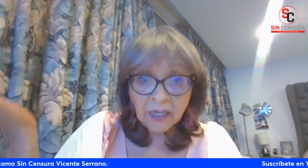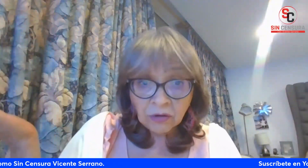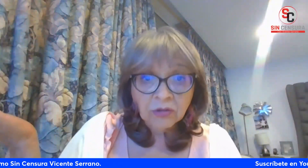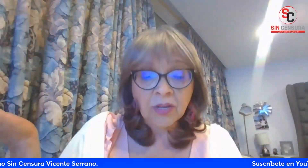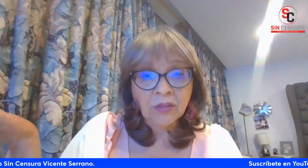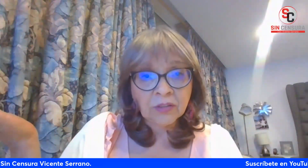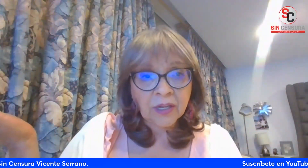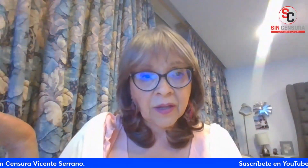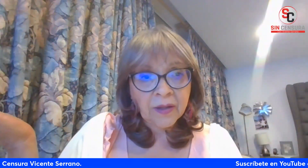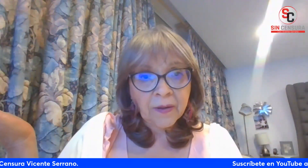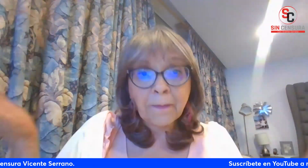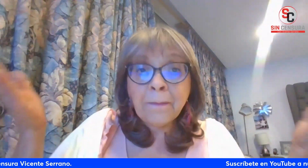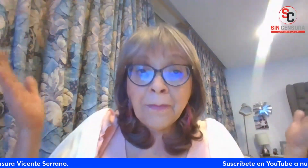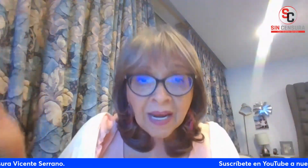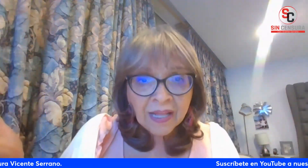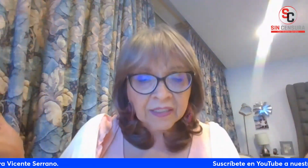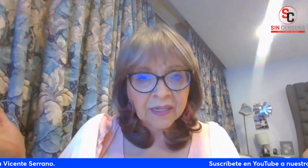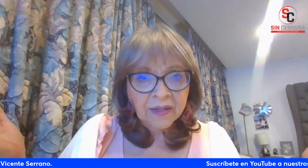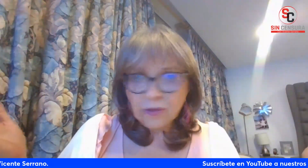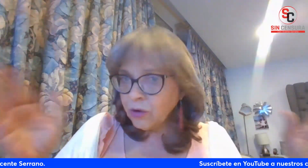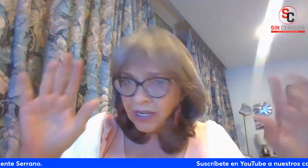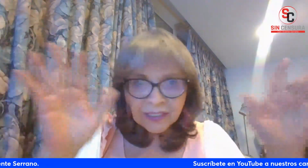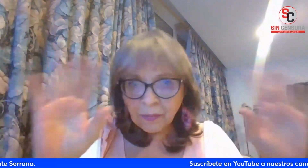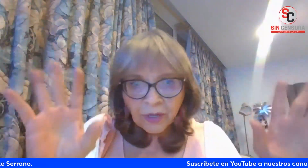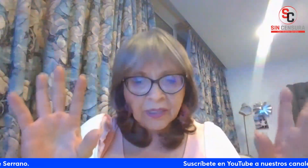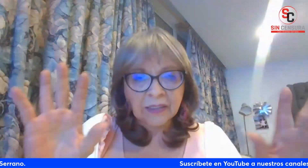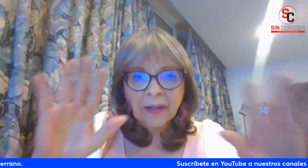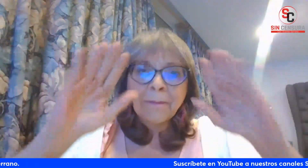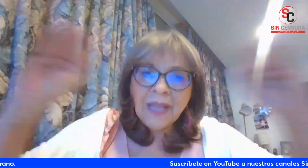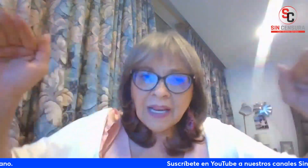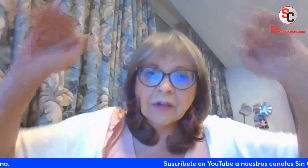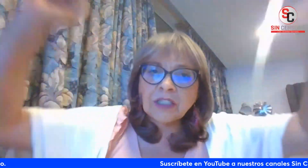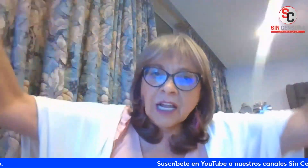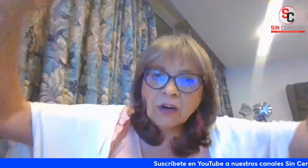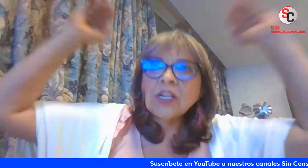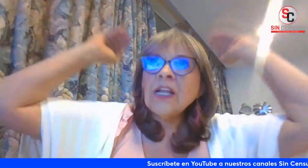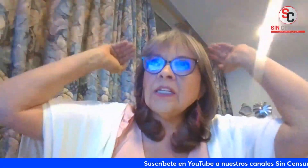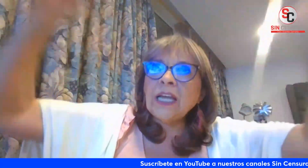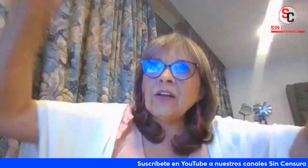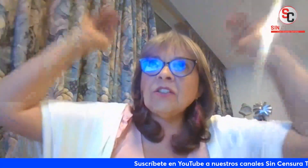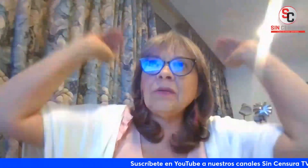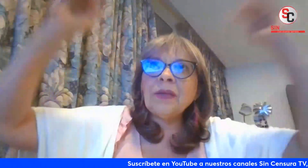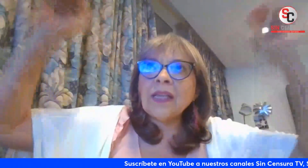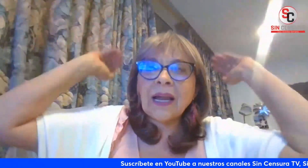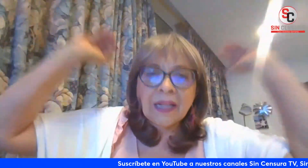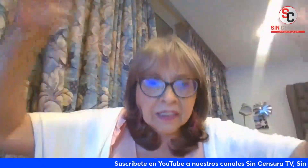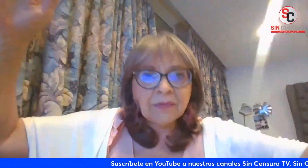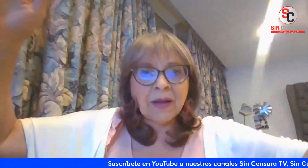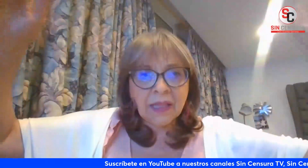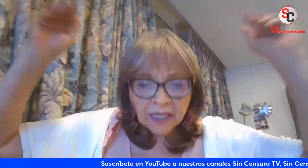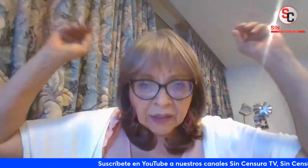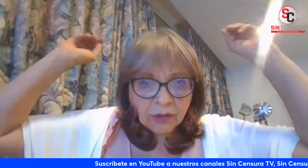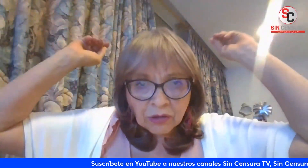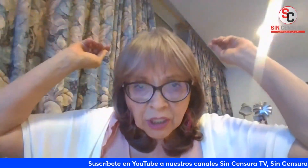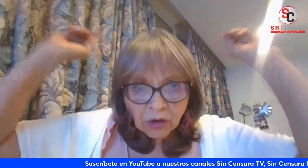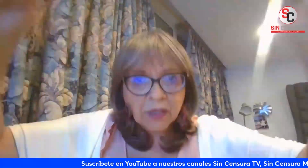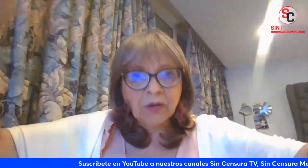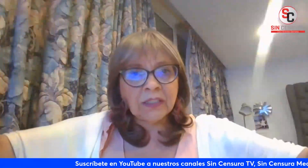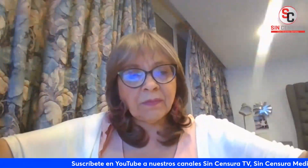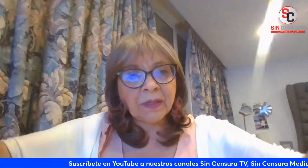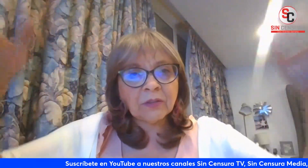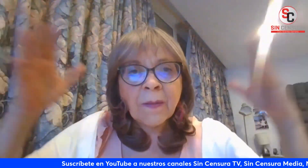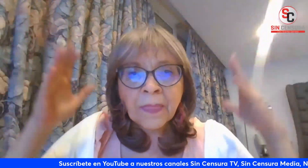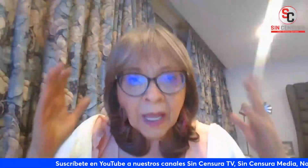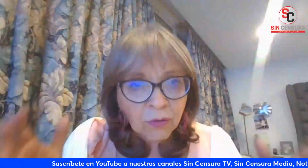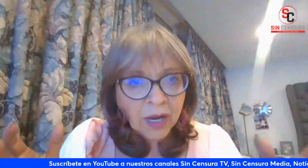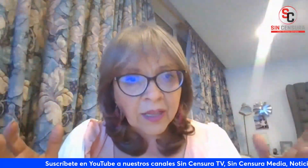y ahí siguen construyéndose. Miles, no creas que poquitas, miles, los cerros llenos de vivienda carísima de 3, 4, 5